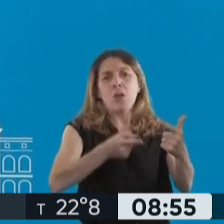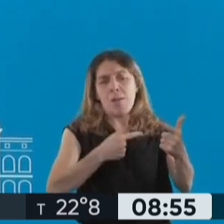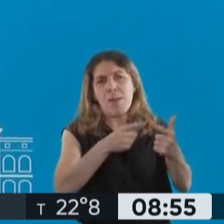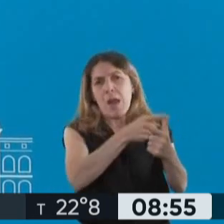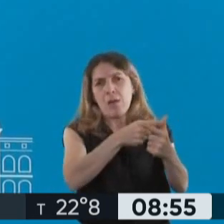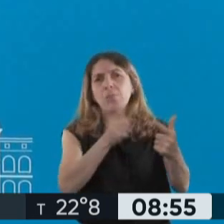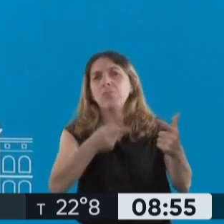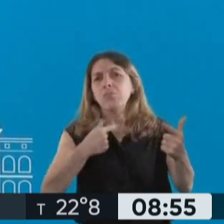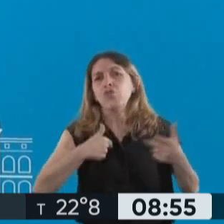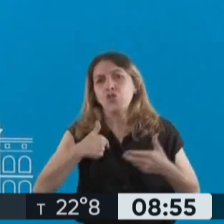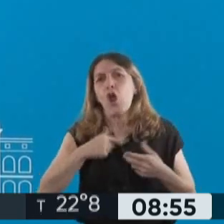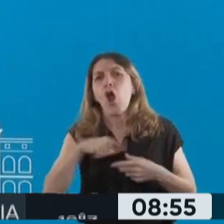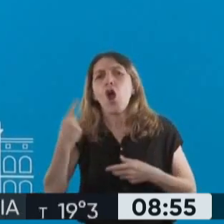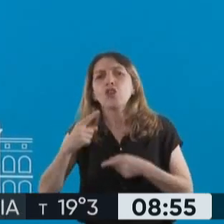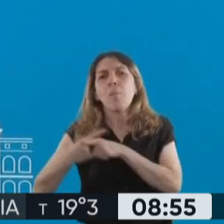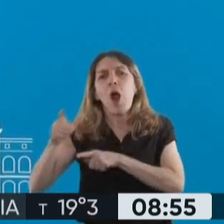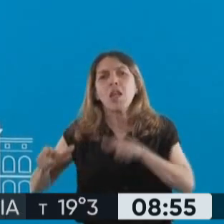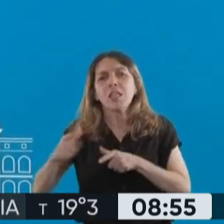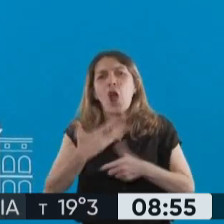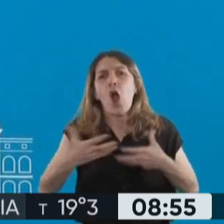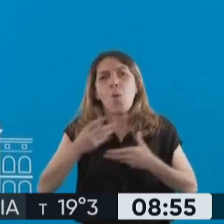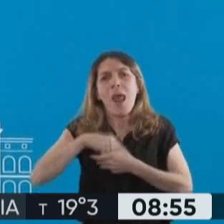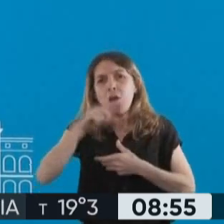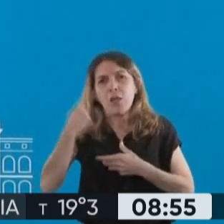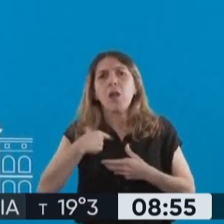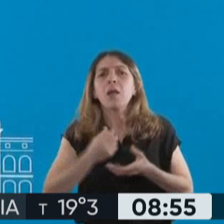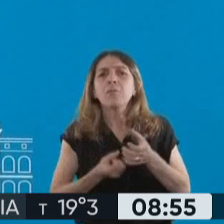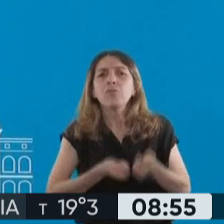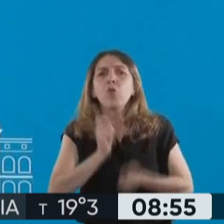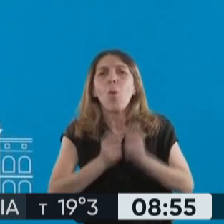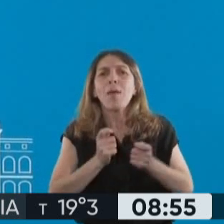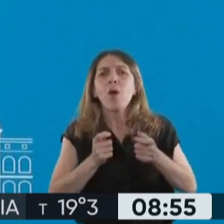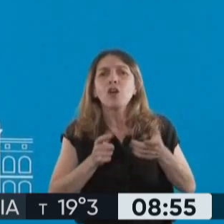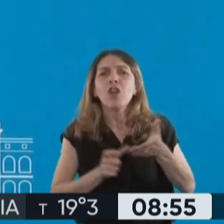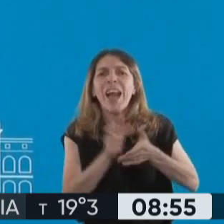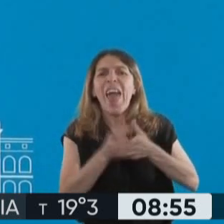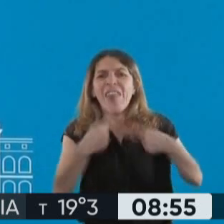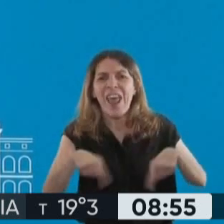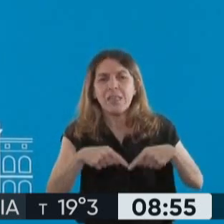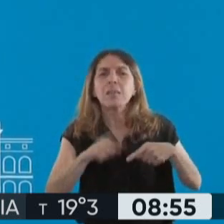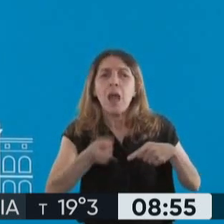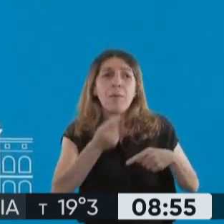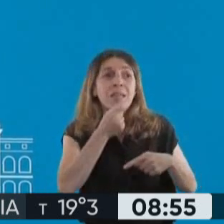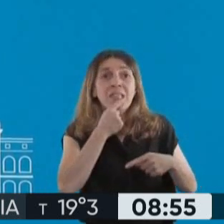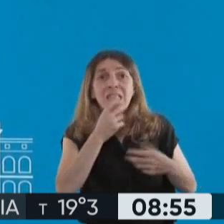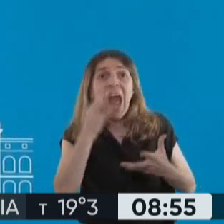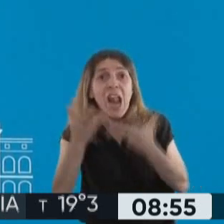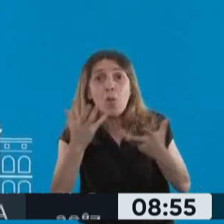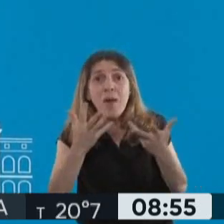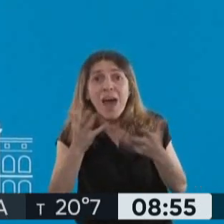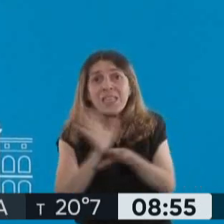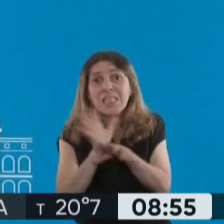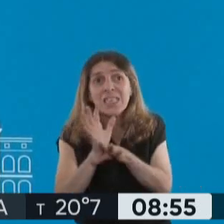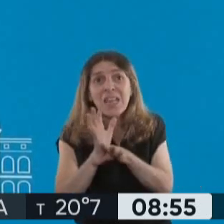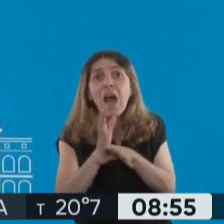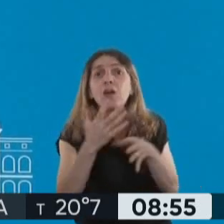como otros miembros del Gobierno Nacional nos hemos expresado en las redes. También es cierto que cuando sucede algo que afecta al gobierno en su conjunto, lo